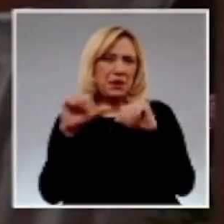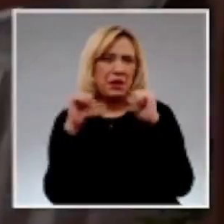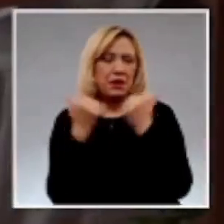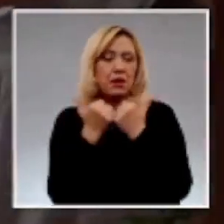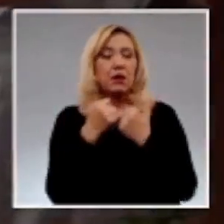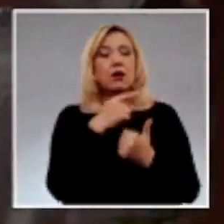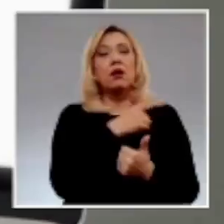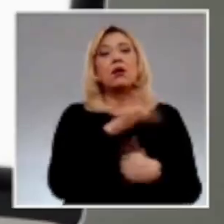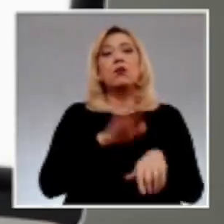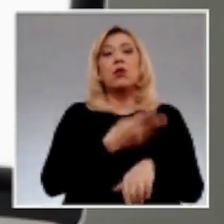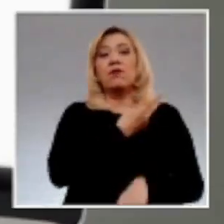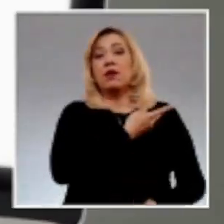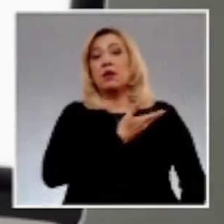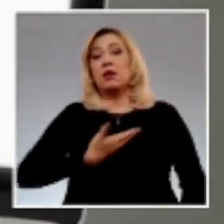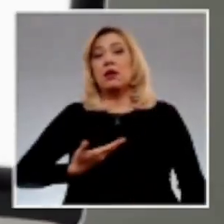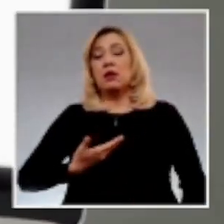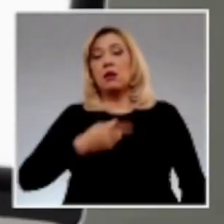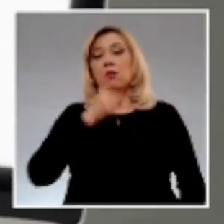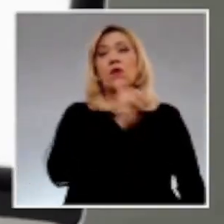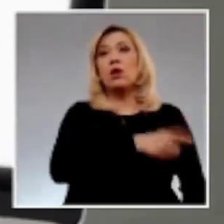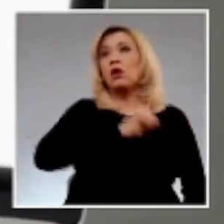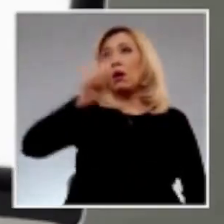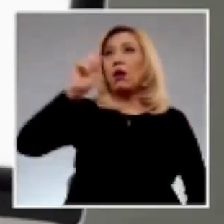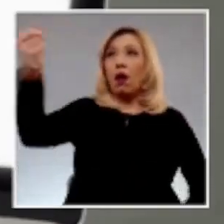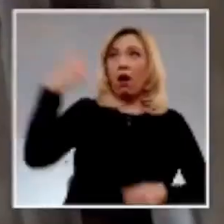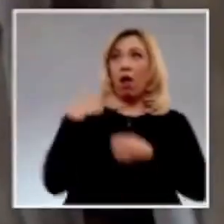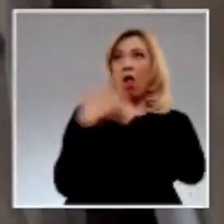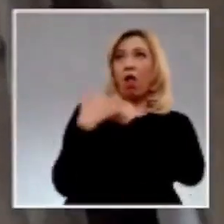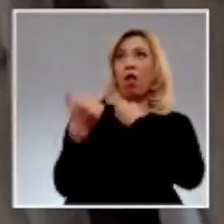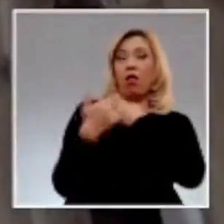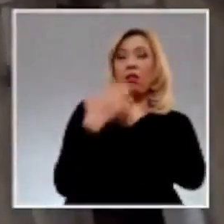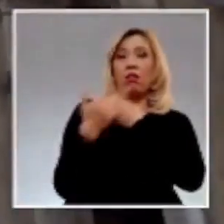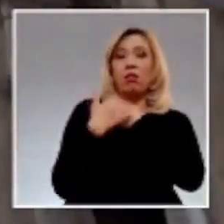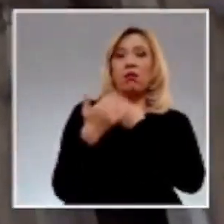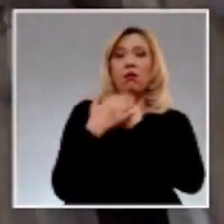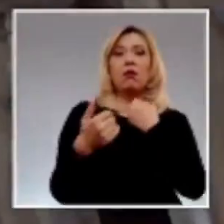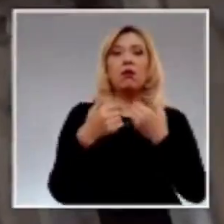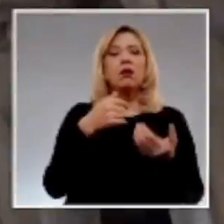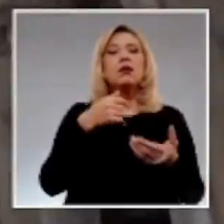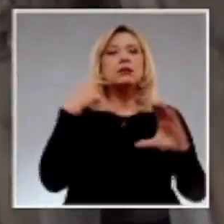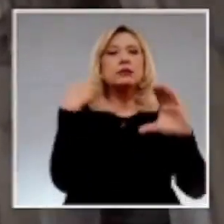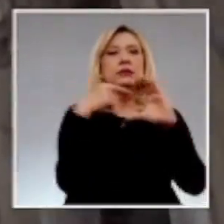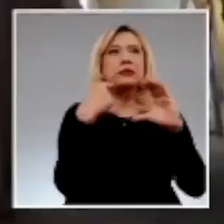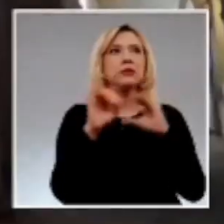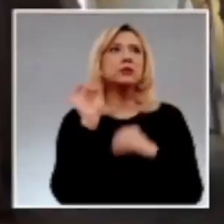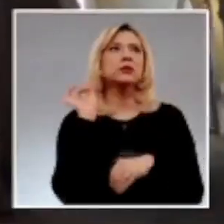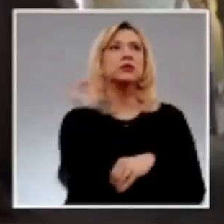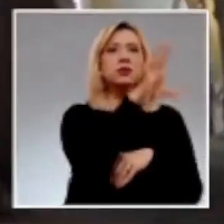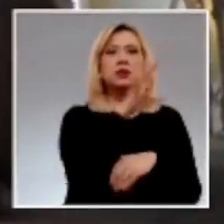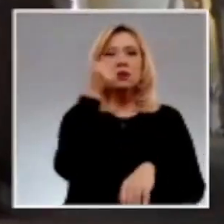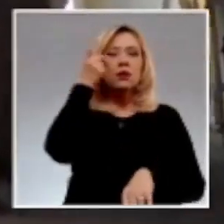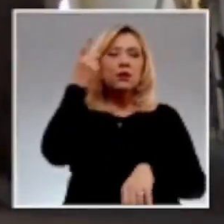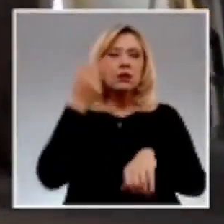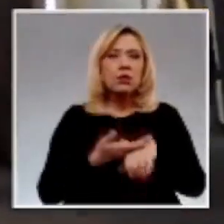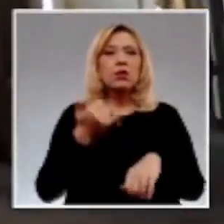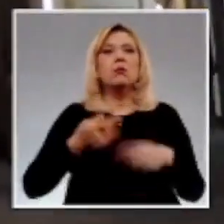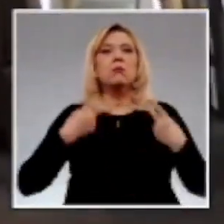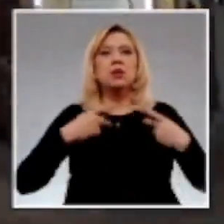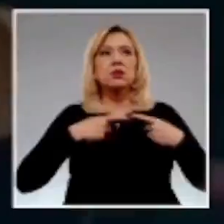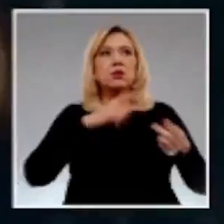vicepresidente ejecutivo de acoso sexual, enviando un correo electrónico al director de la organización y a otras personas cercanas.